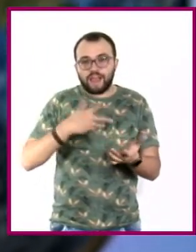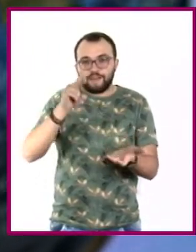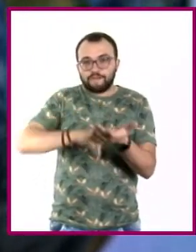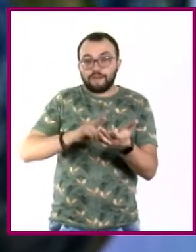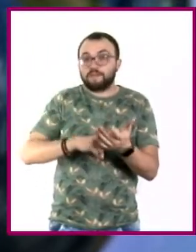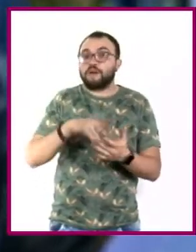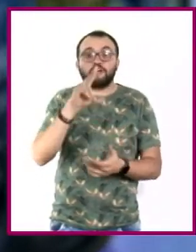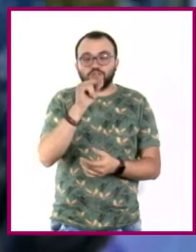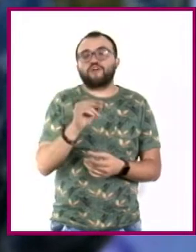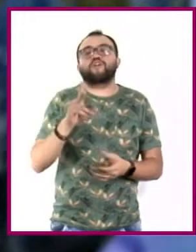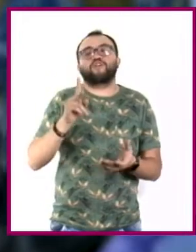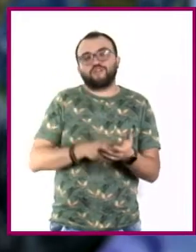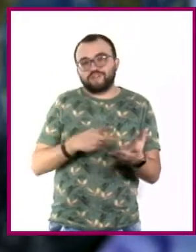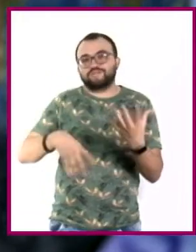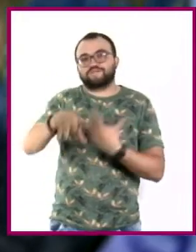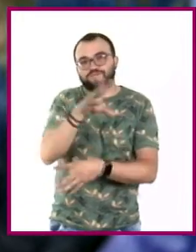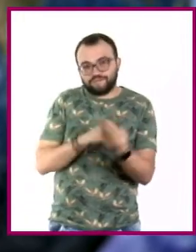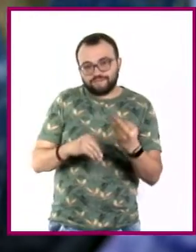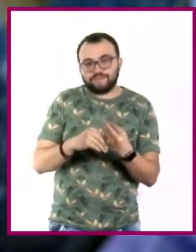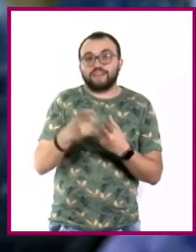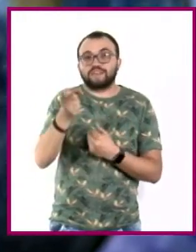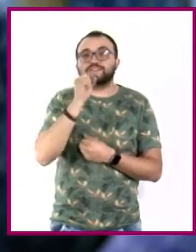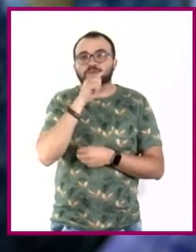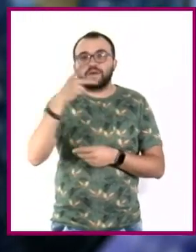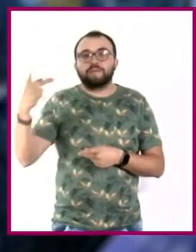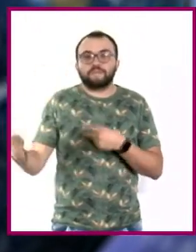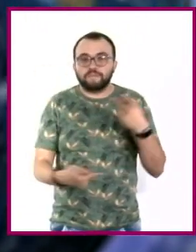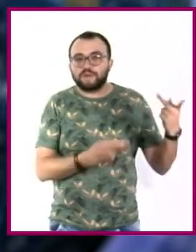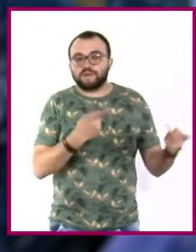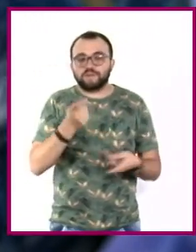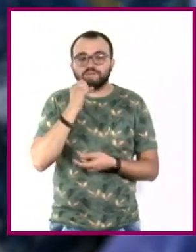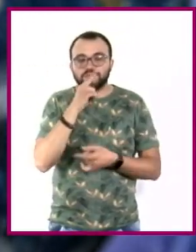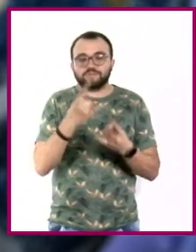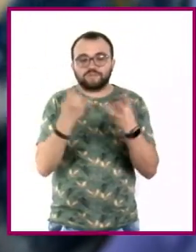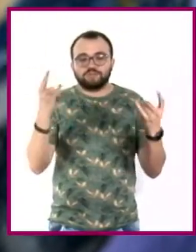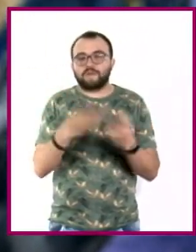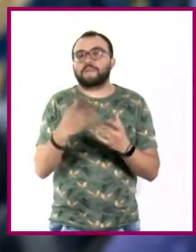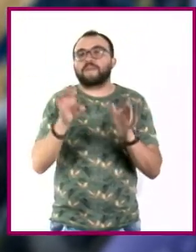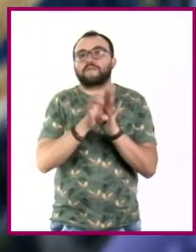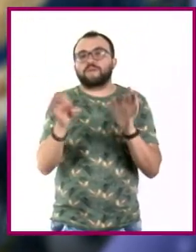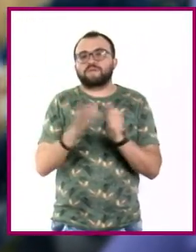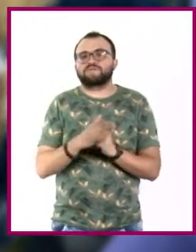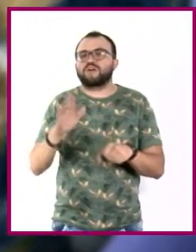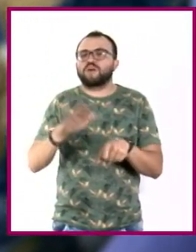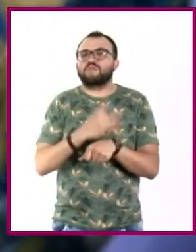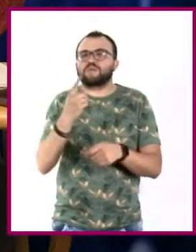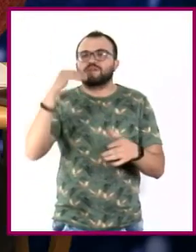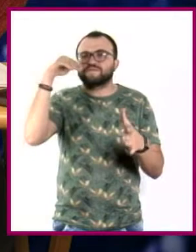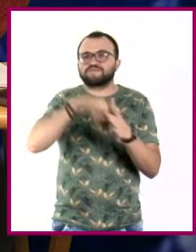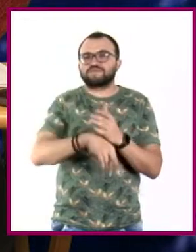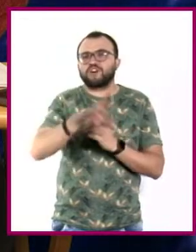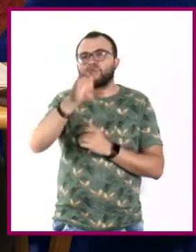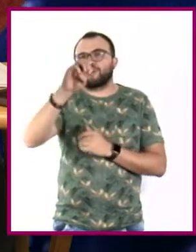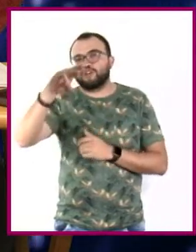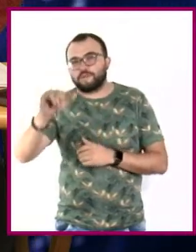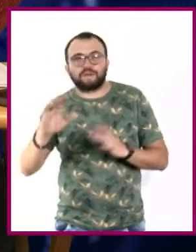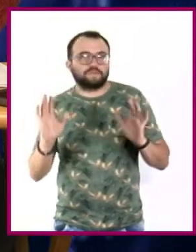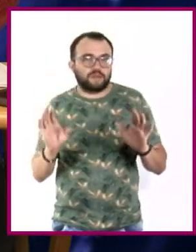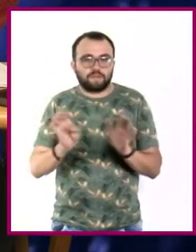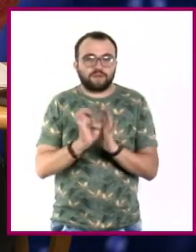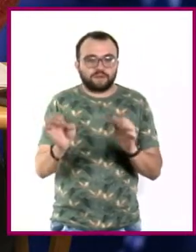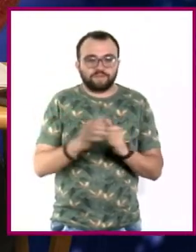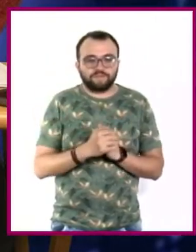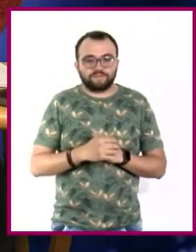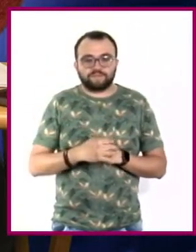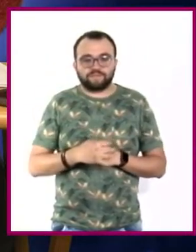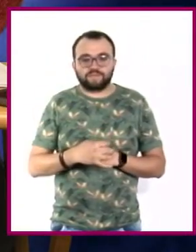La cliodinámica parte de las mismas preguntas que se hacen los historiadores. Por ejemplo, ¿por qué cayó el Imperio Romano? La diferencia radica